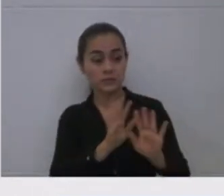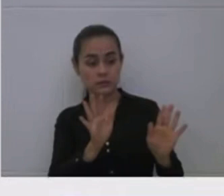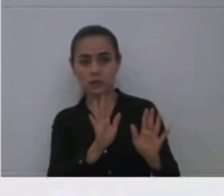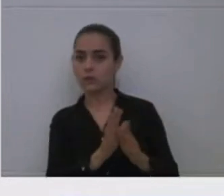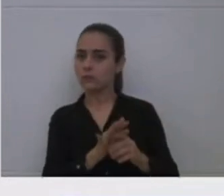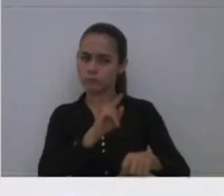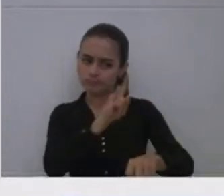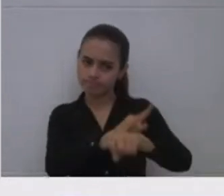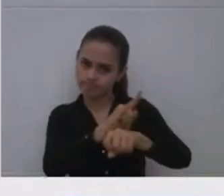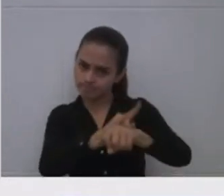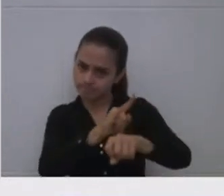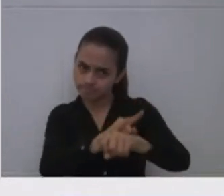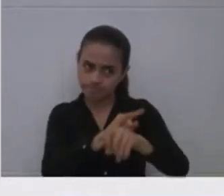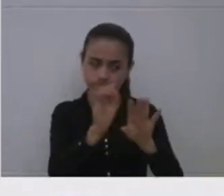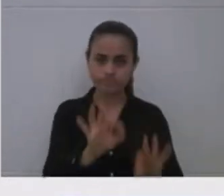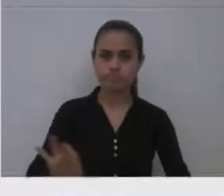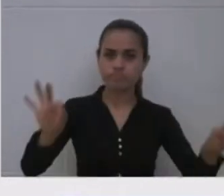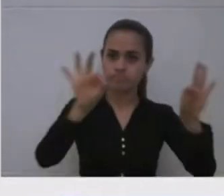algunas cosas